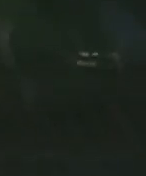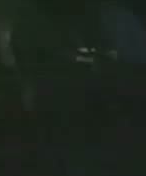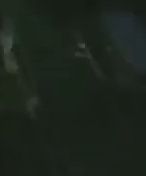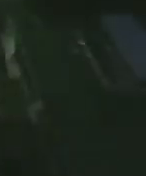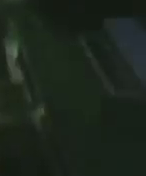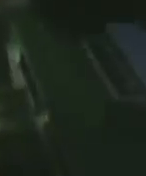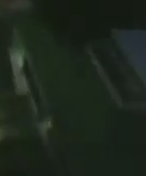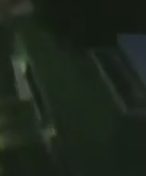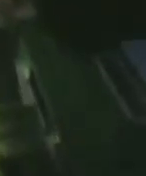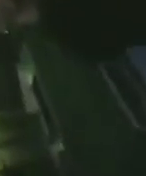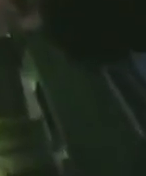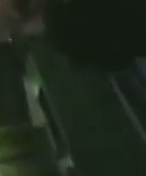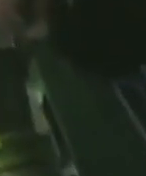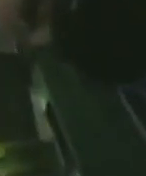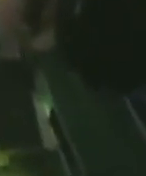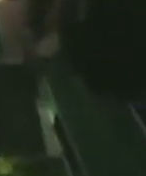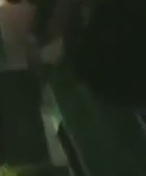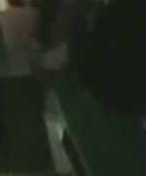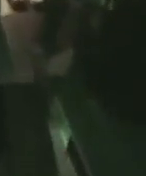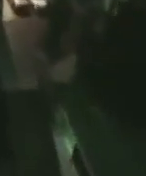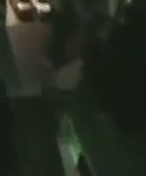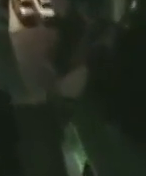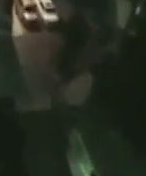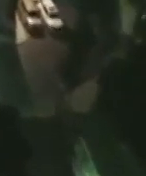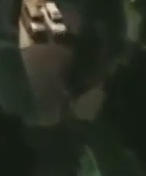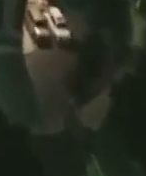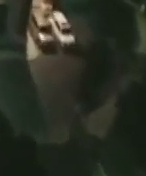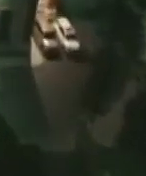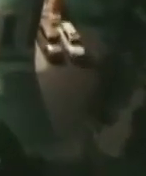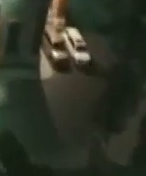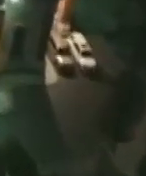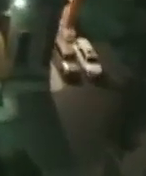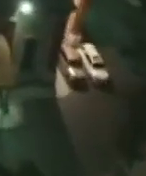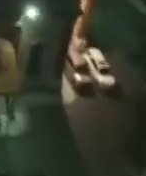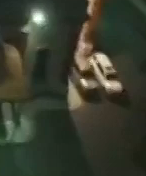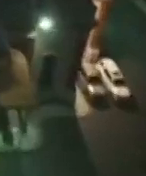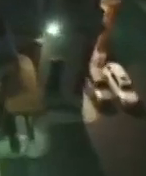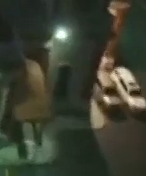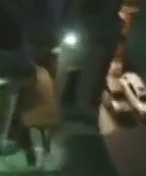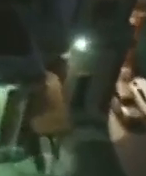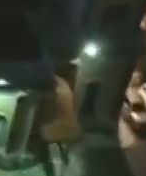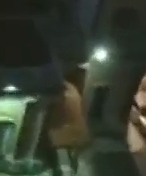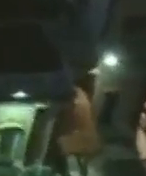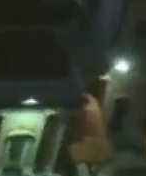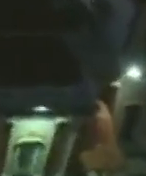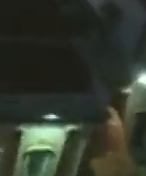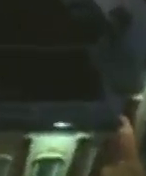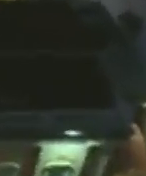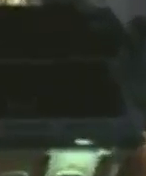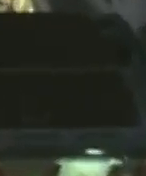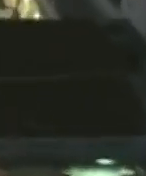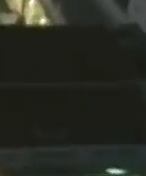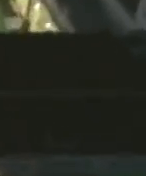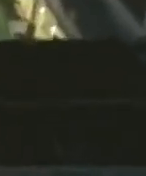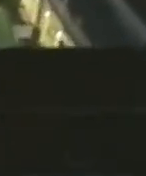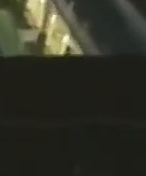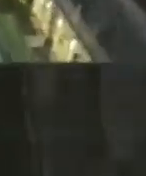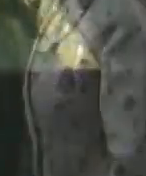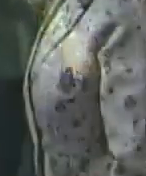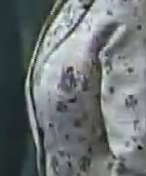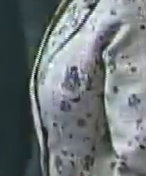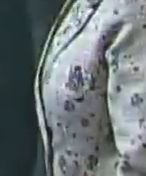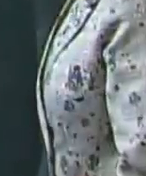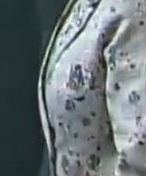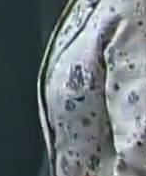mantener la industria petrolera, por ponerla en el nivel de vanguardia que había tenido con la revolución bolivariana como